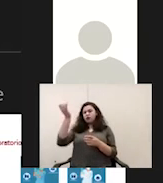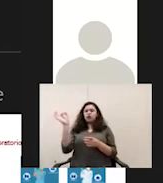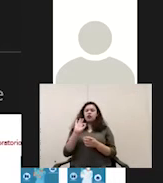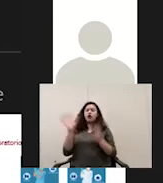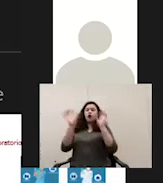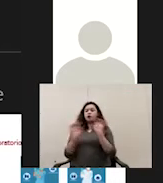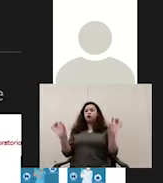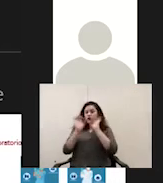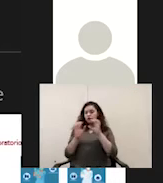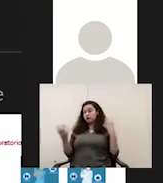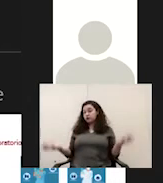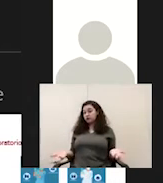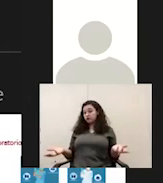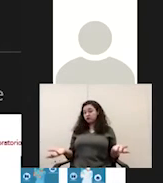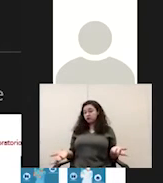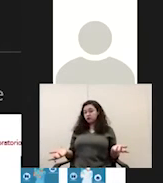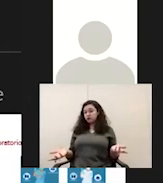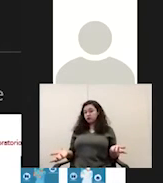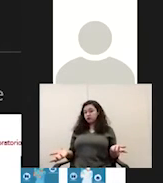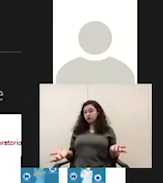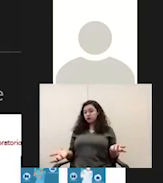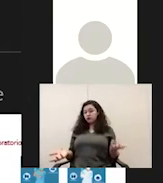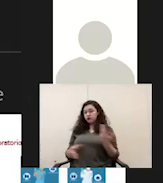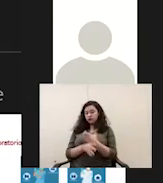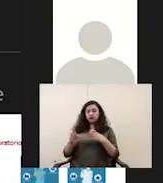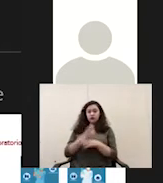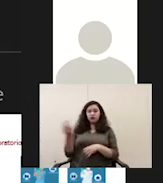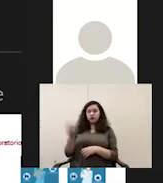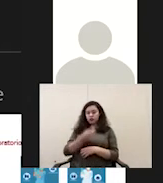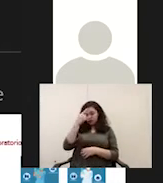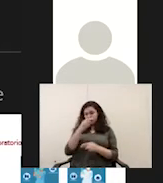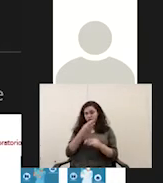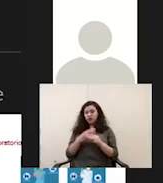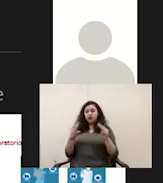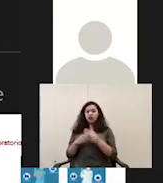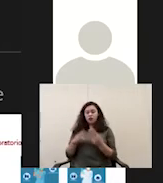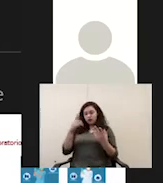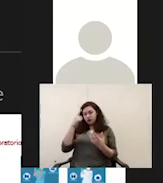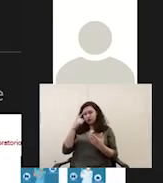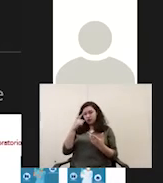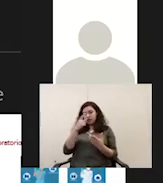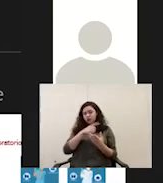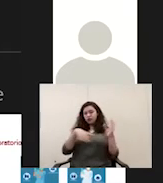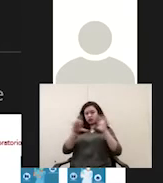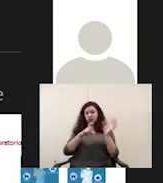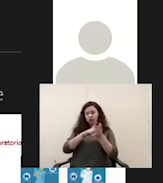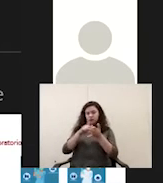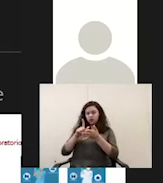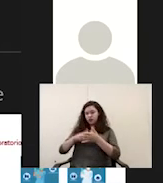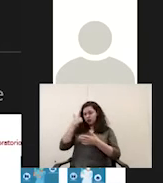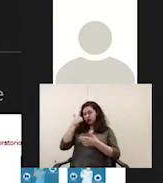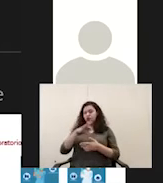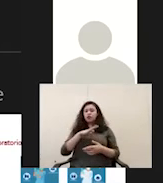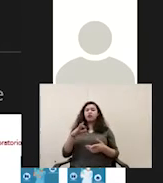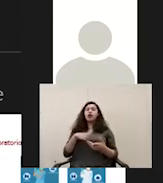computadora, que tengan los consumibles necesarios, que haya material de desinfección, de limpieza, para que se puedan estar limpiando entre